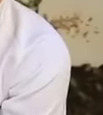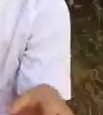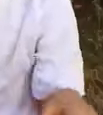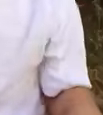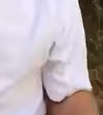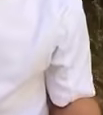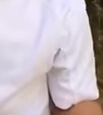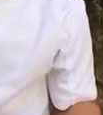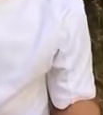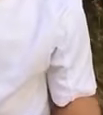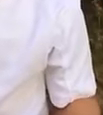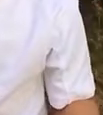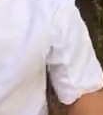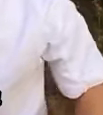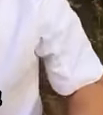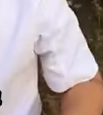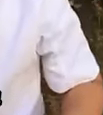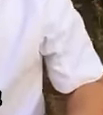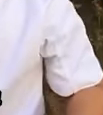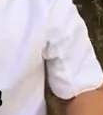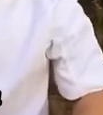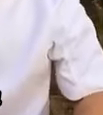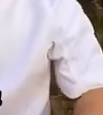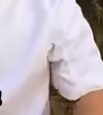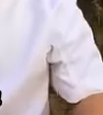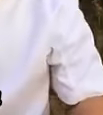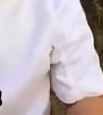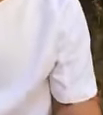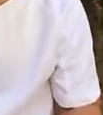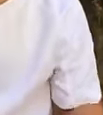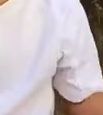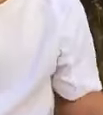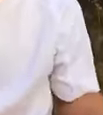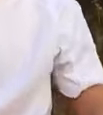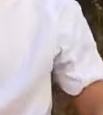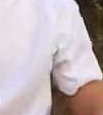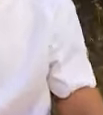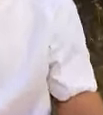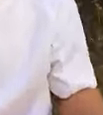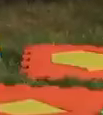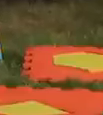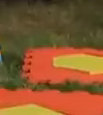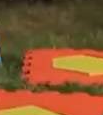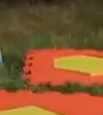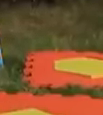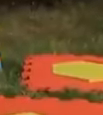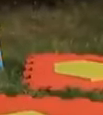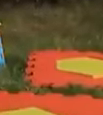mascarilla. ¡King! Hay que hacer una vacuna que cura la mascarilla.